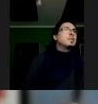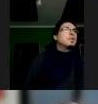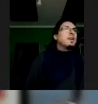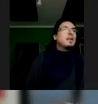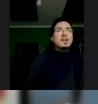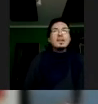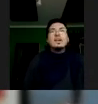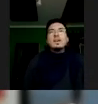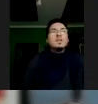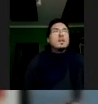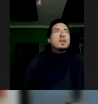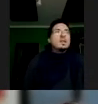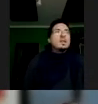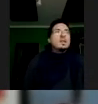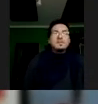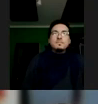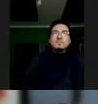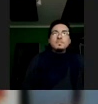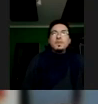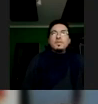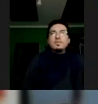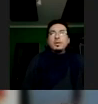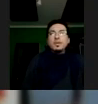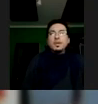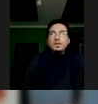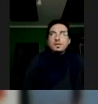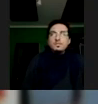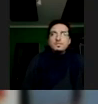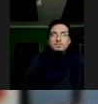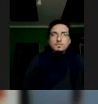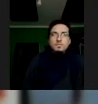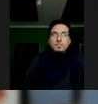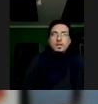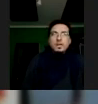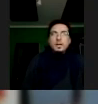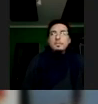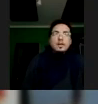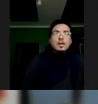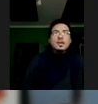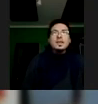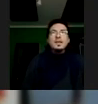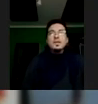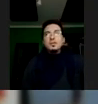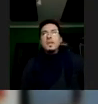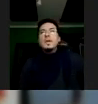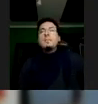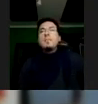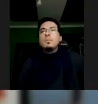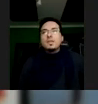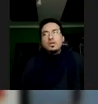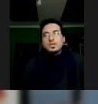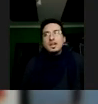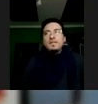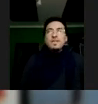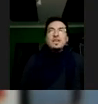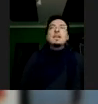También Rafaela. Rafaela también. Bienvenida, chiquillas. Un abrazo para ustedes. Y también el día de hoy vamos